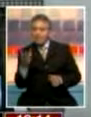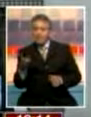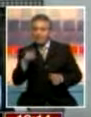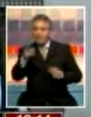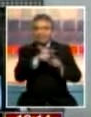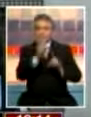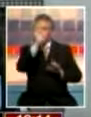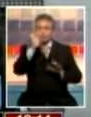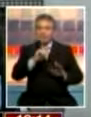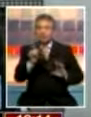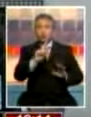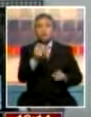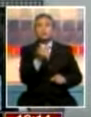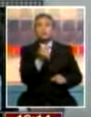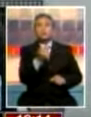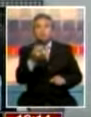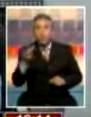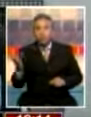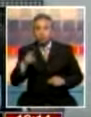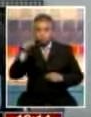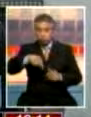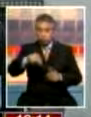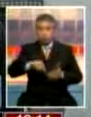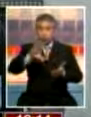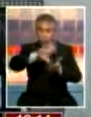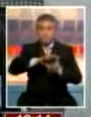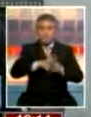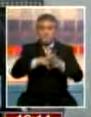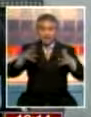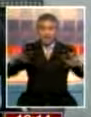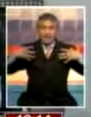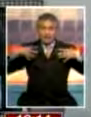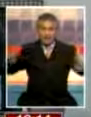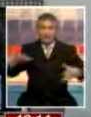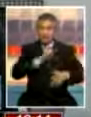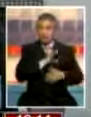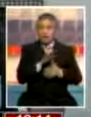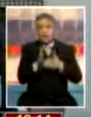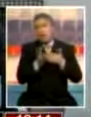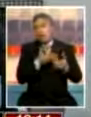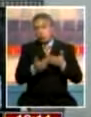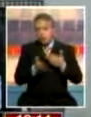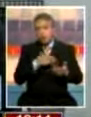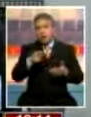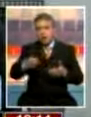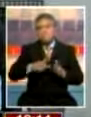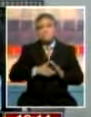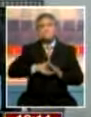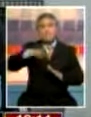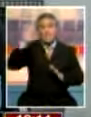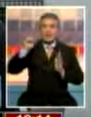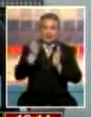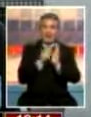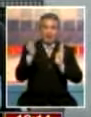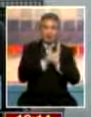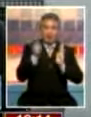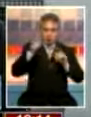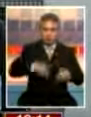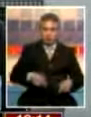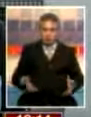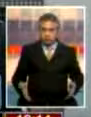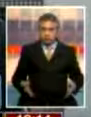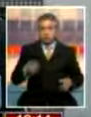y naturalmente siendo esta la ciudad más grande del país es bastante natural que concentre la mayor cantidad de los reclamos. Como